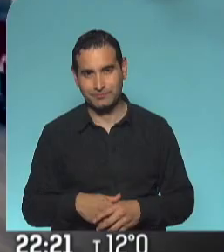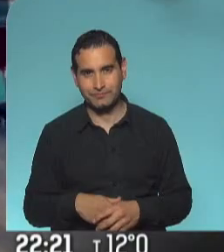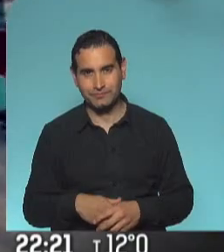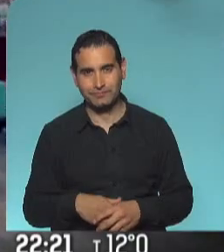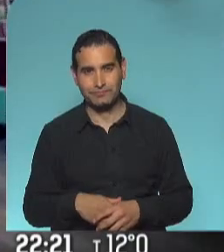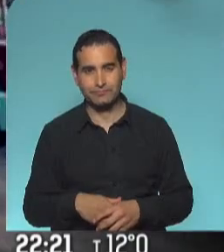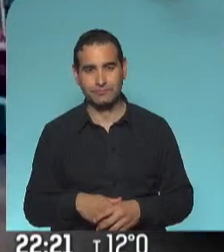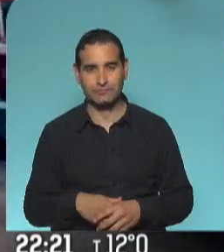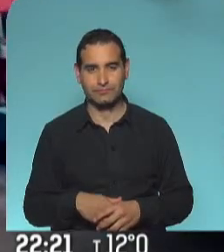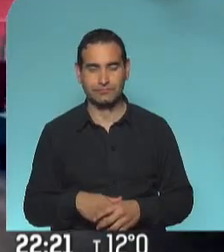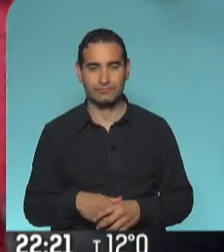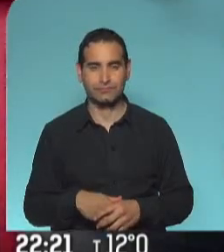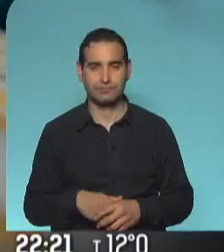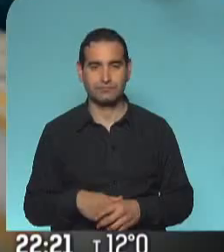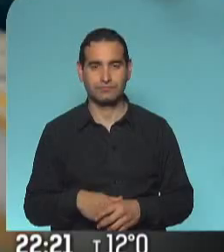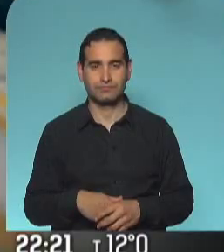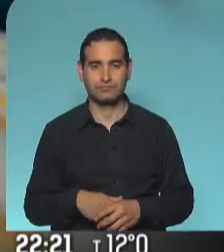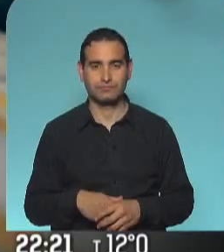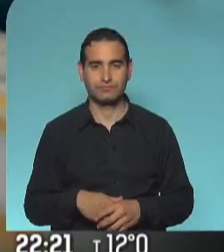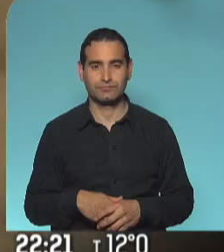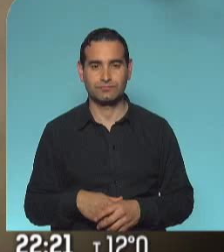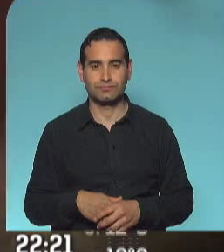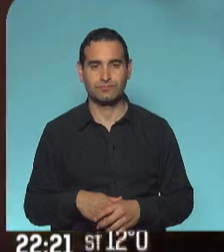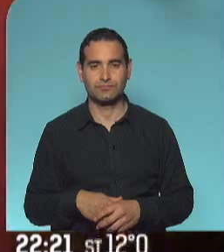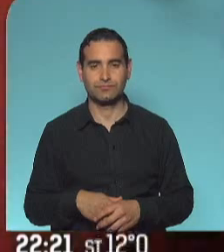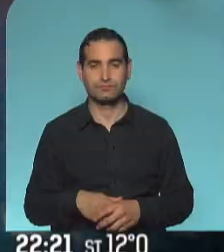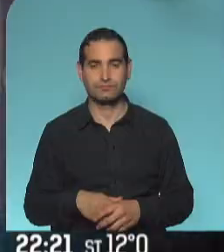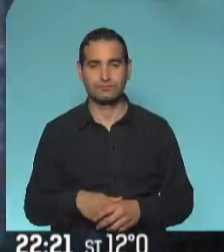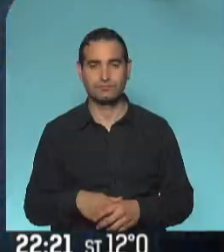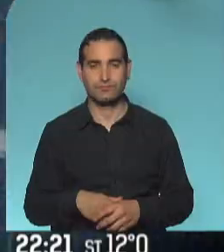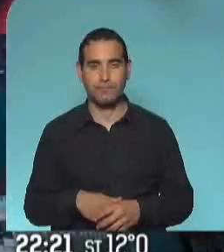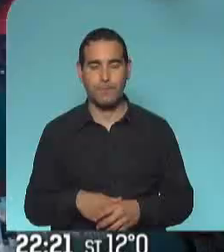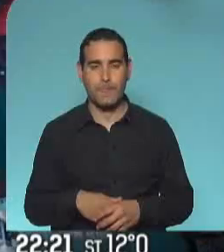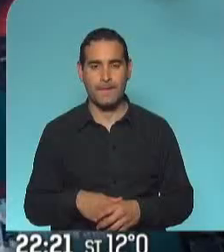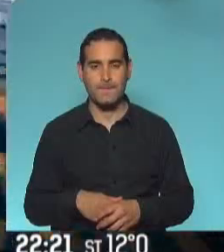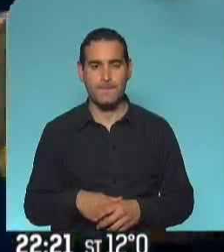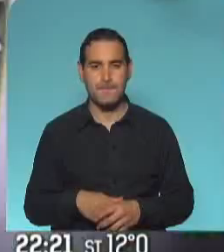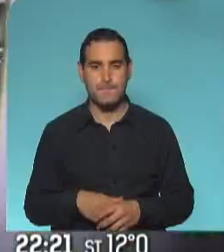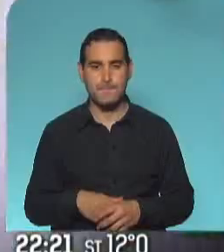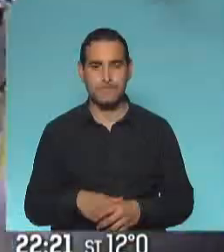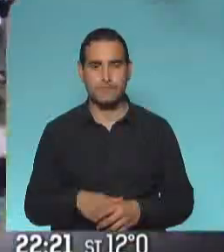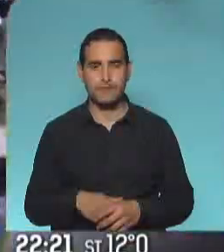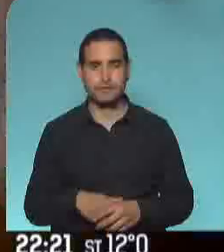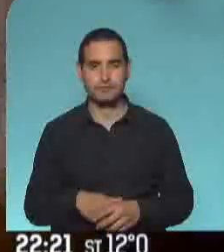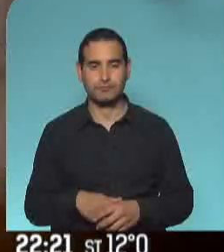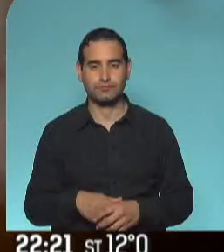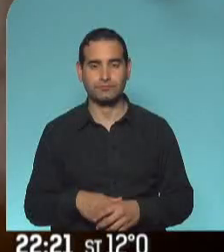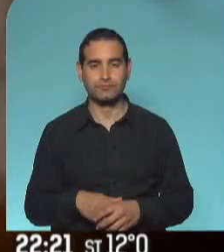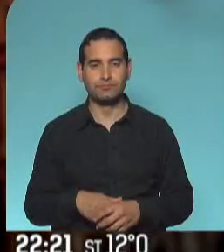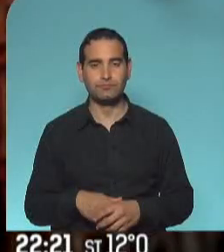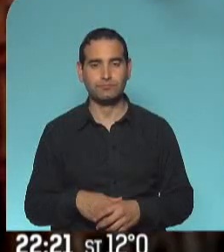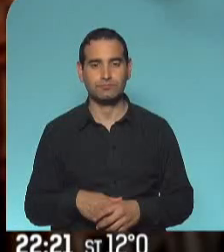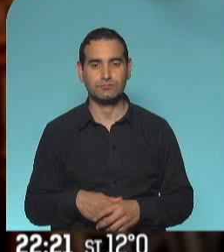Mr. President, if I could ask you a little bit about your China strategy. This has to be a deal that's better for us. And if it's not